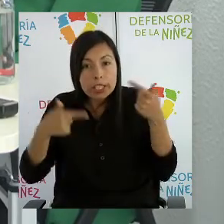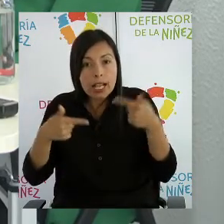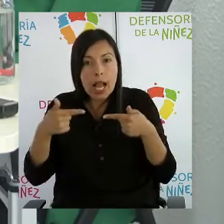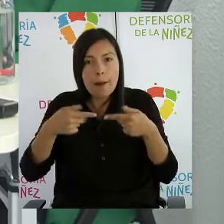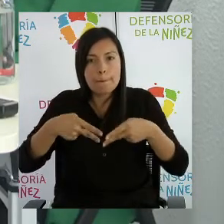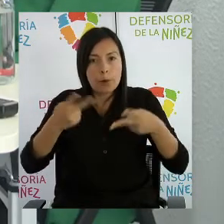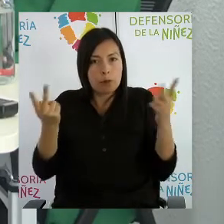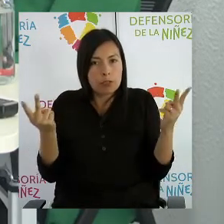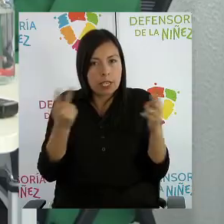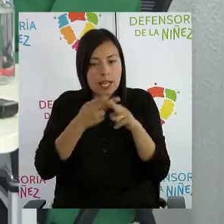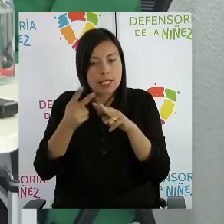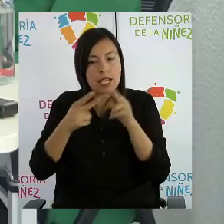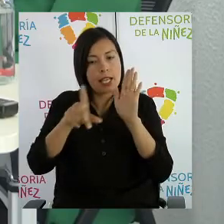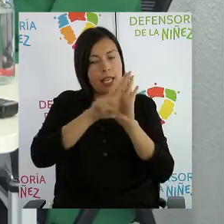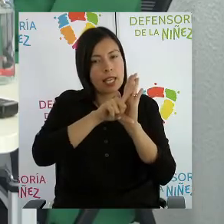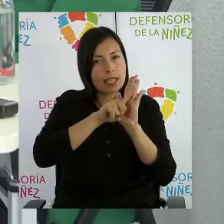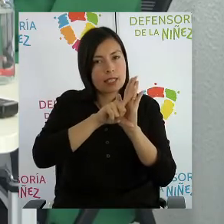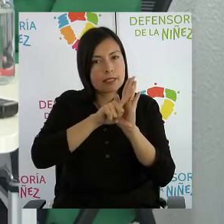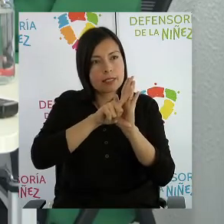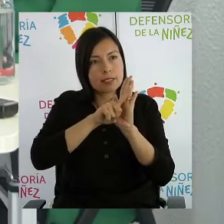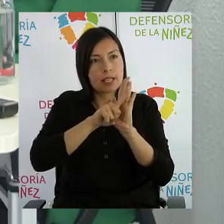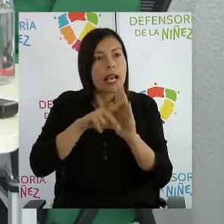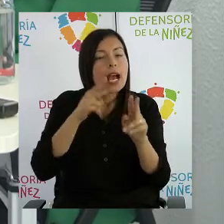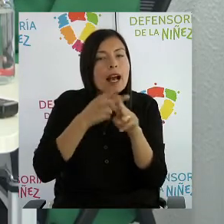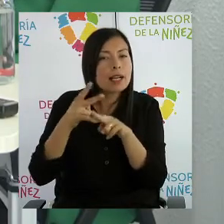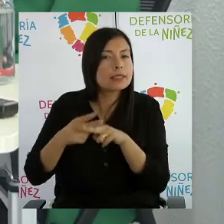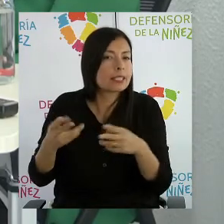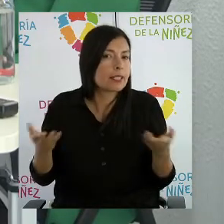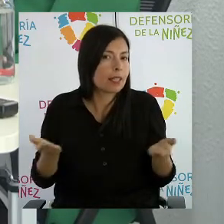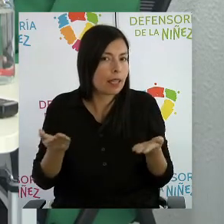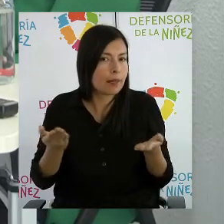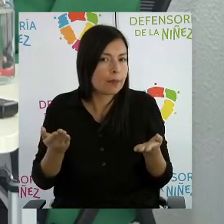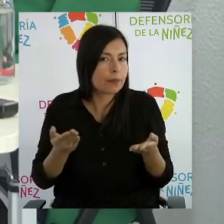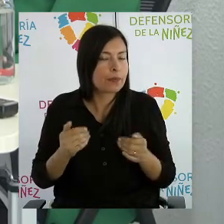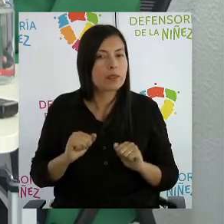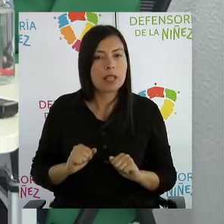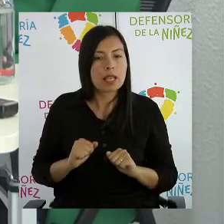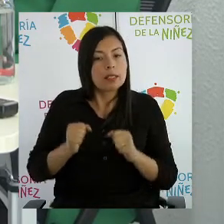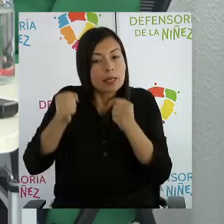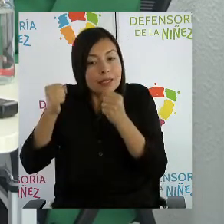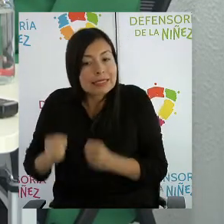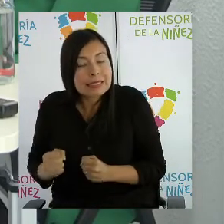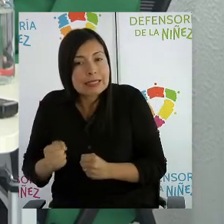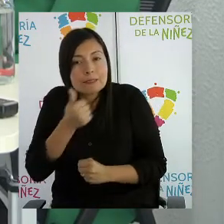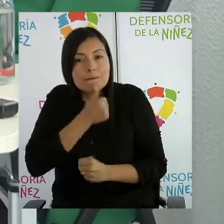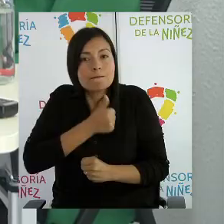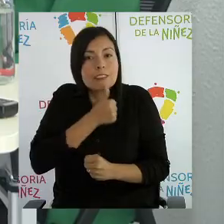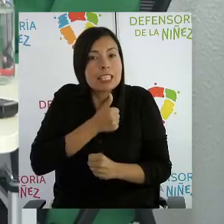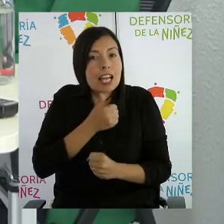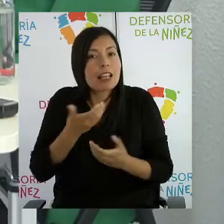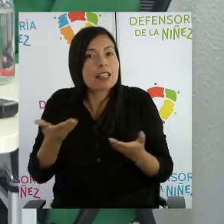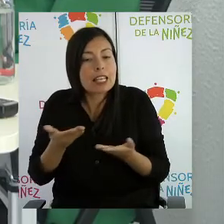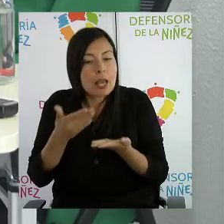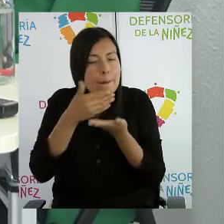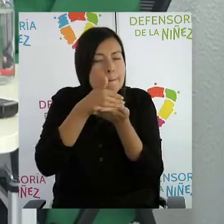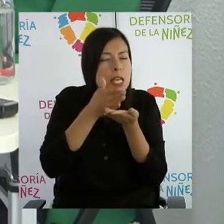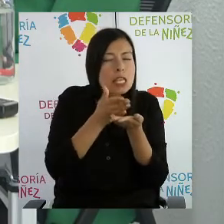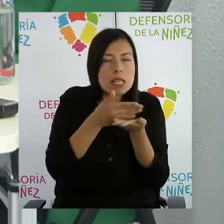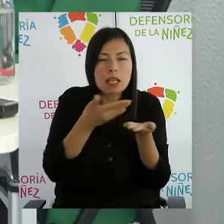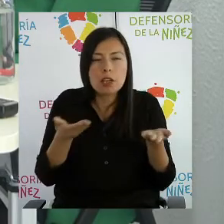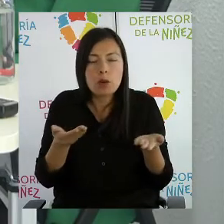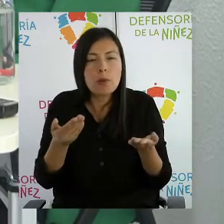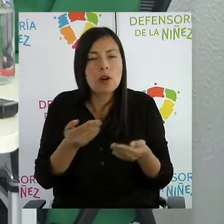de legislación, en definitiva lo que hace es tener la incapacidad de que se aborden aquellas medidas de manera